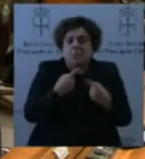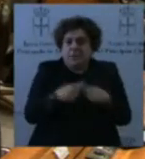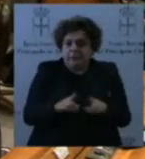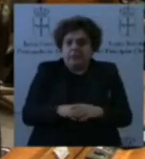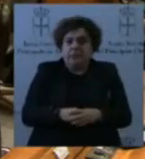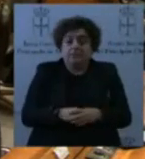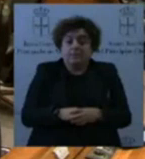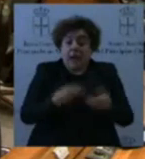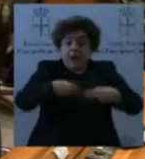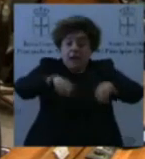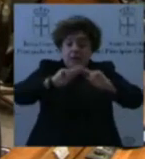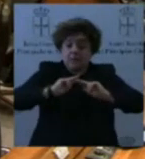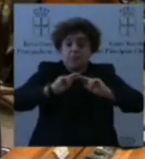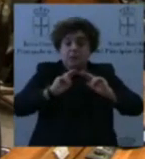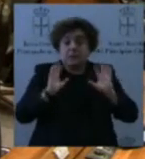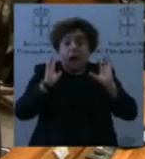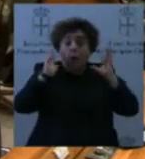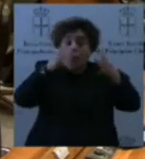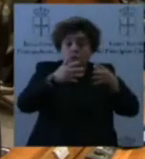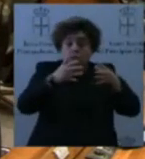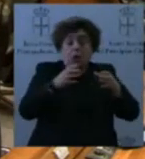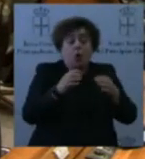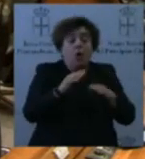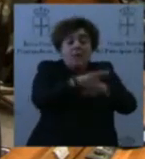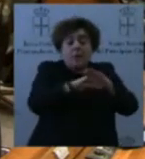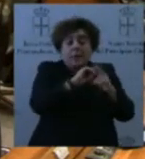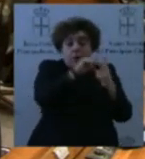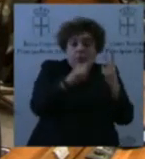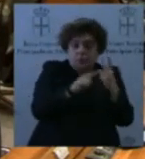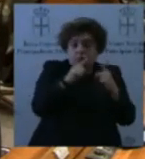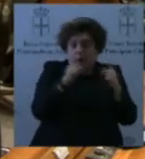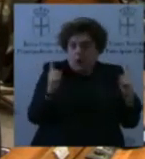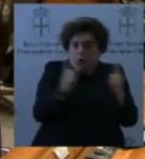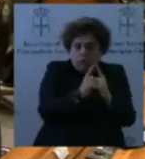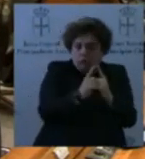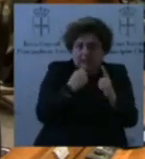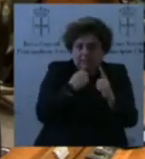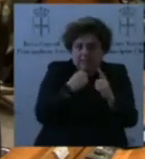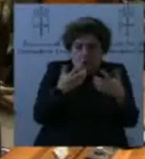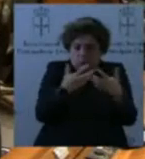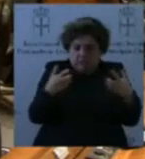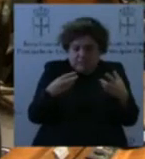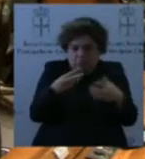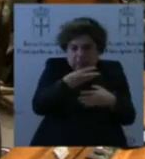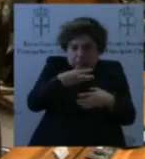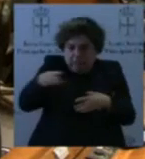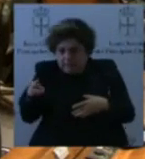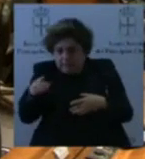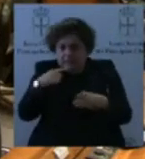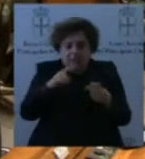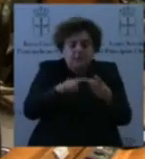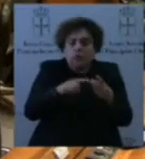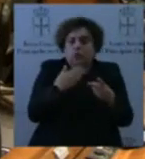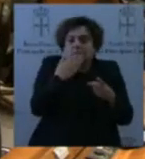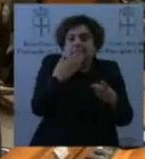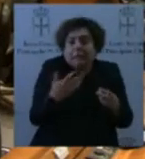tuvo dos virtudes. La primera, la brevedad, apenas tres líneas, y la segunda, la sinceridad, inusitada. El Consejo